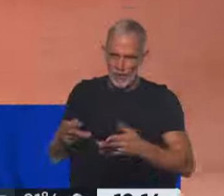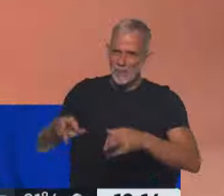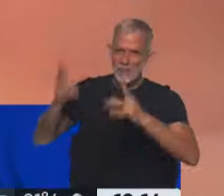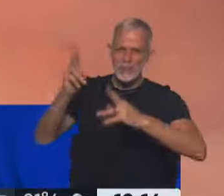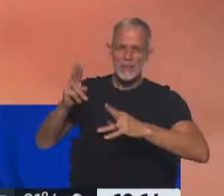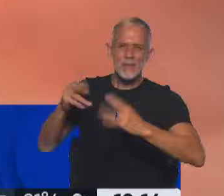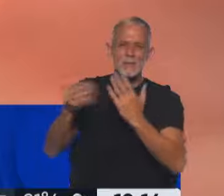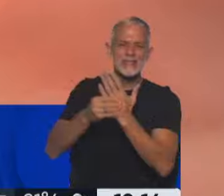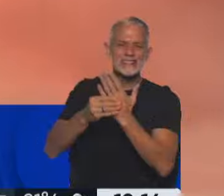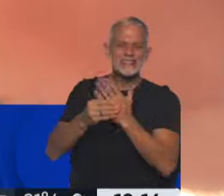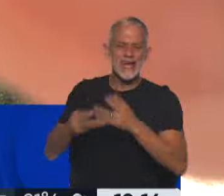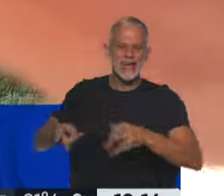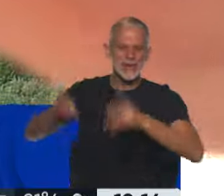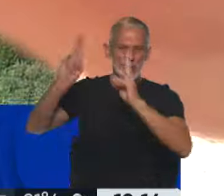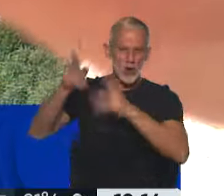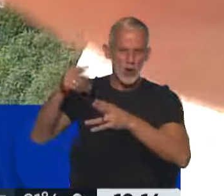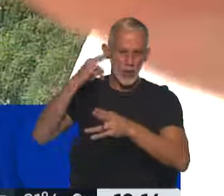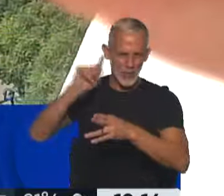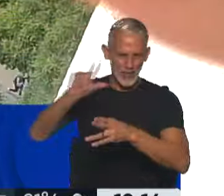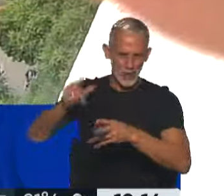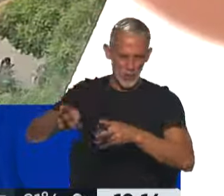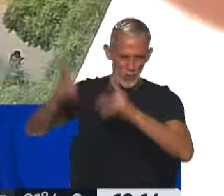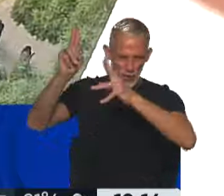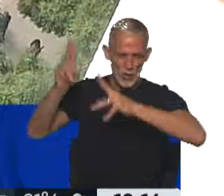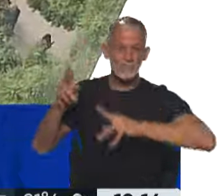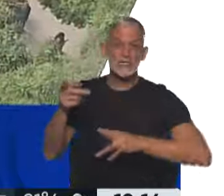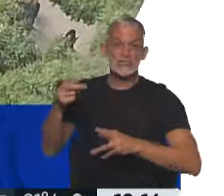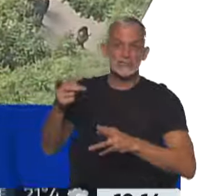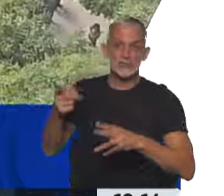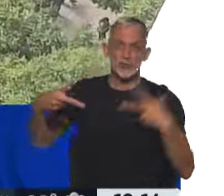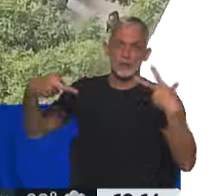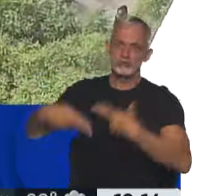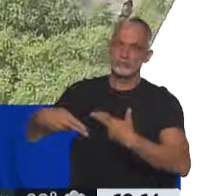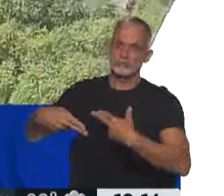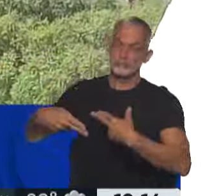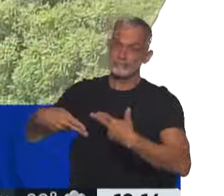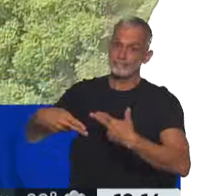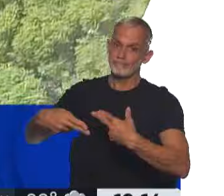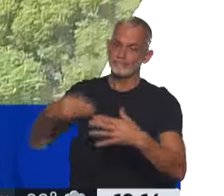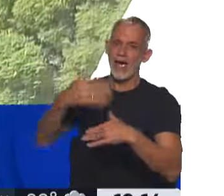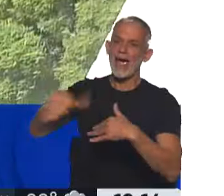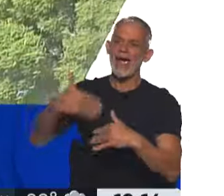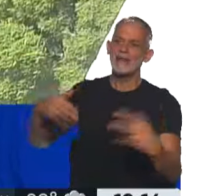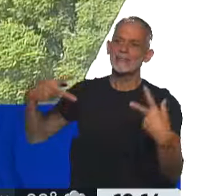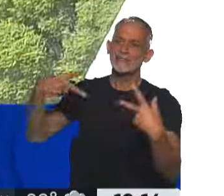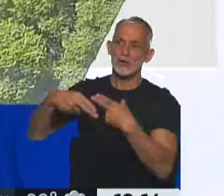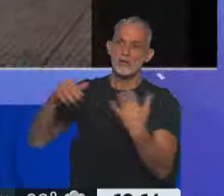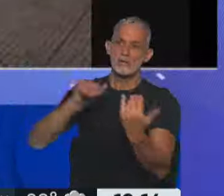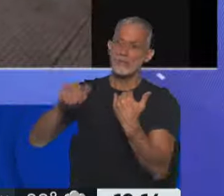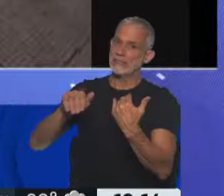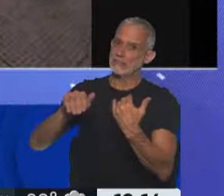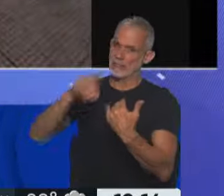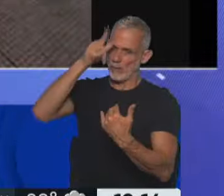mítico edificio ubicado sobre la 9 de julio, cuando cortaron las diferentes arterias y llegaron las